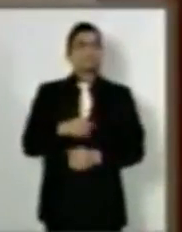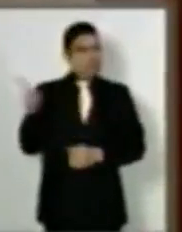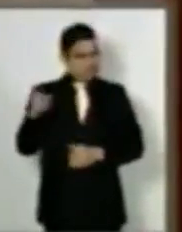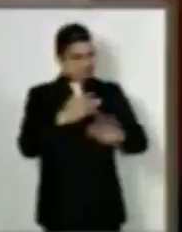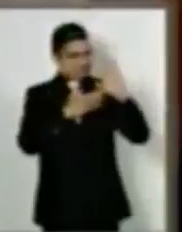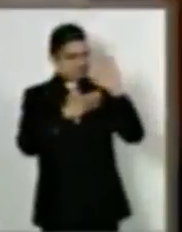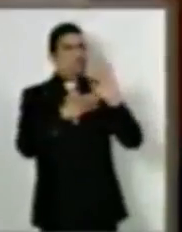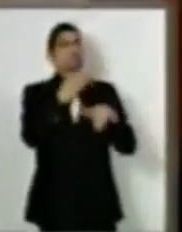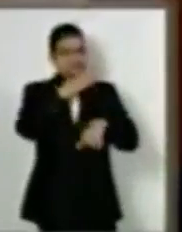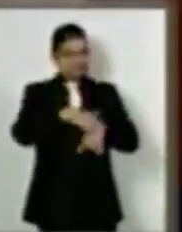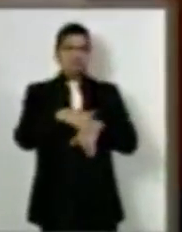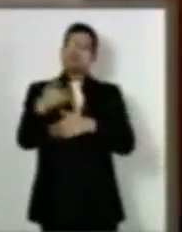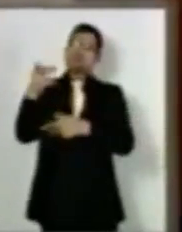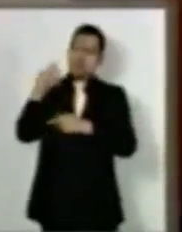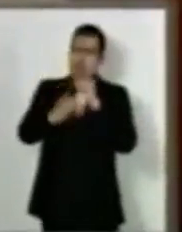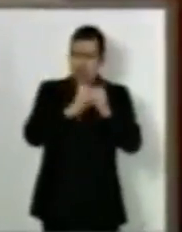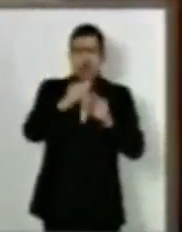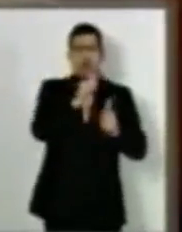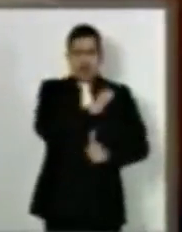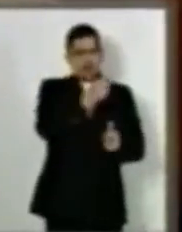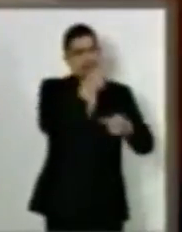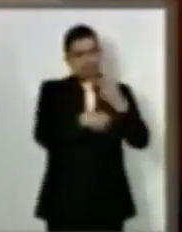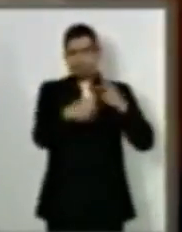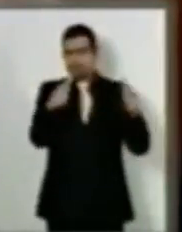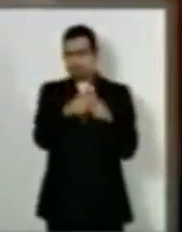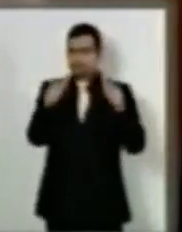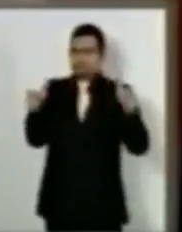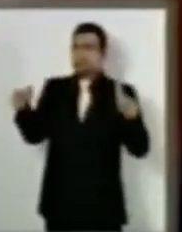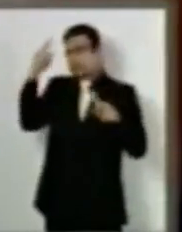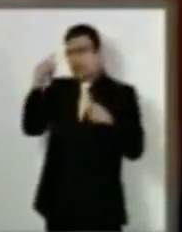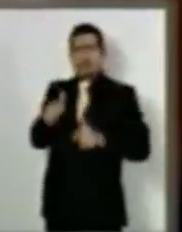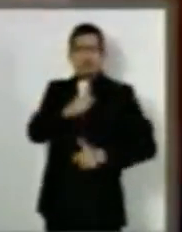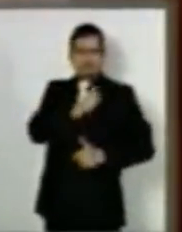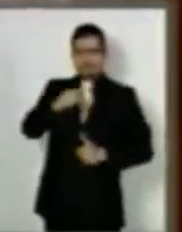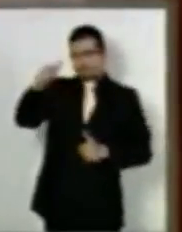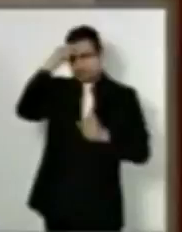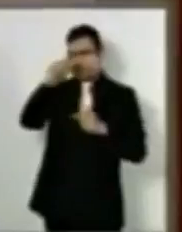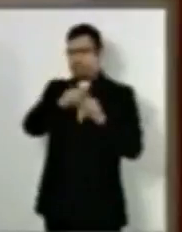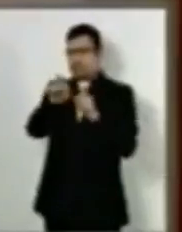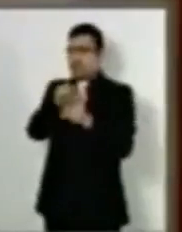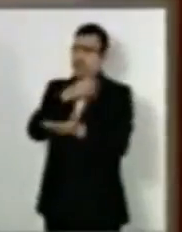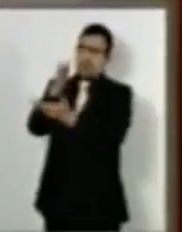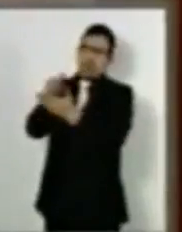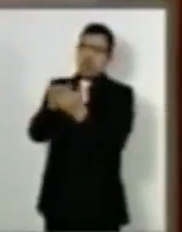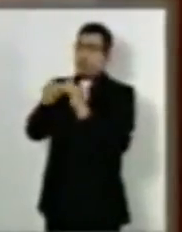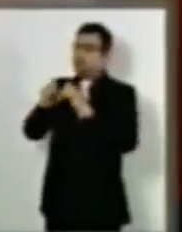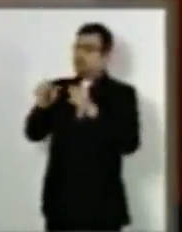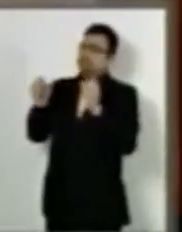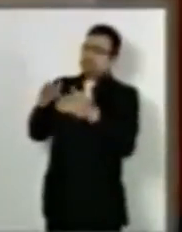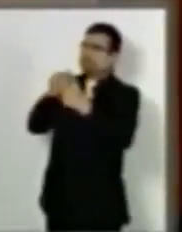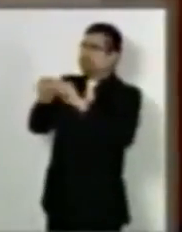prometió el regreso gradual de militares y marinos a los cuarteles con